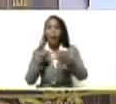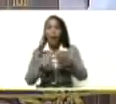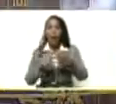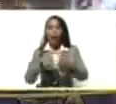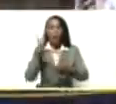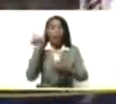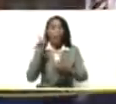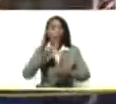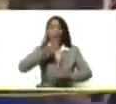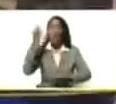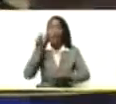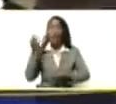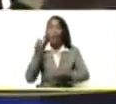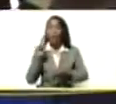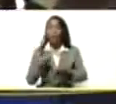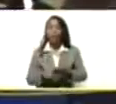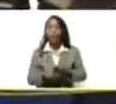realidad